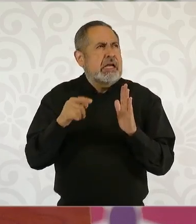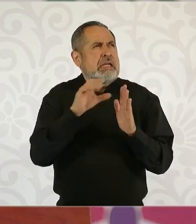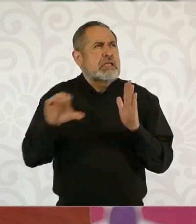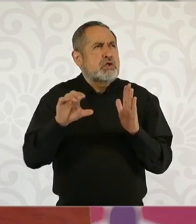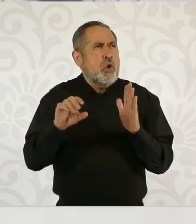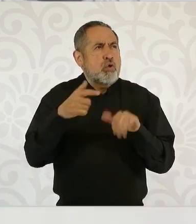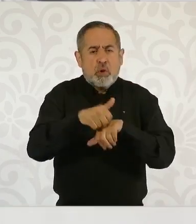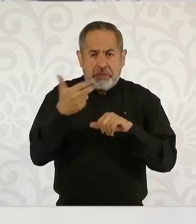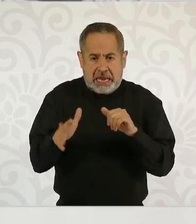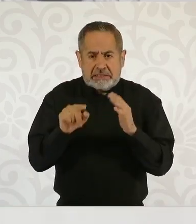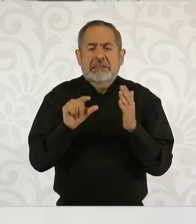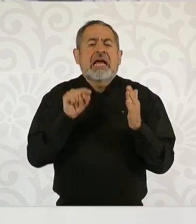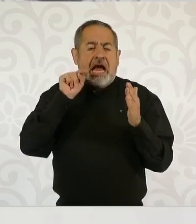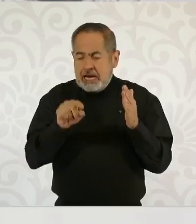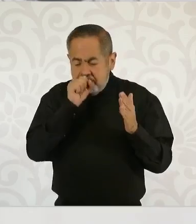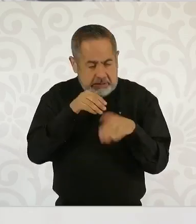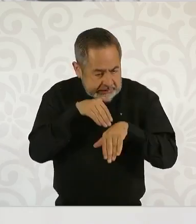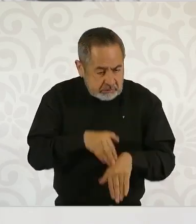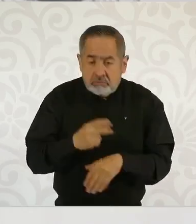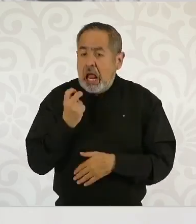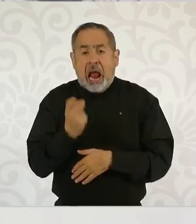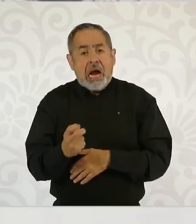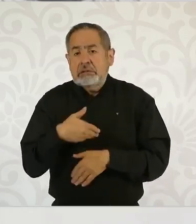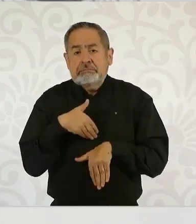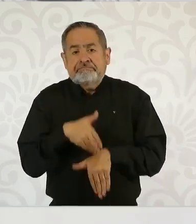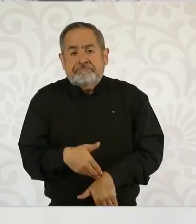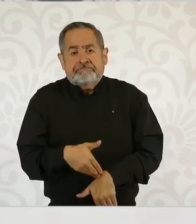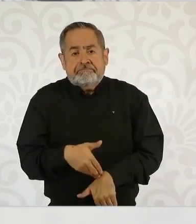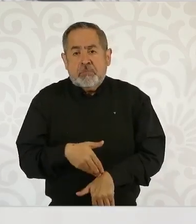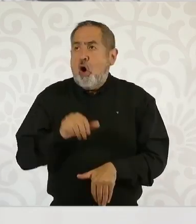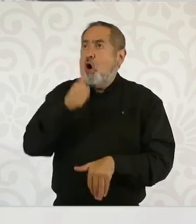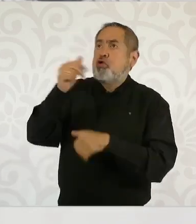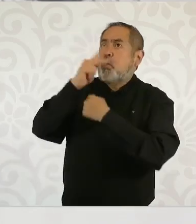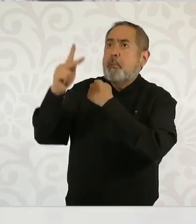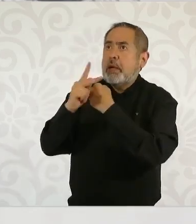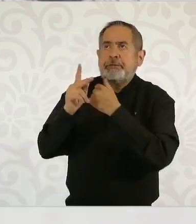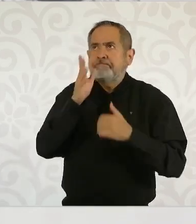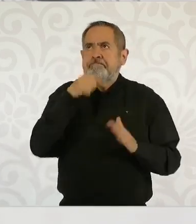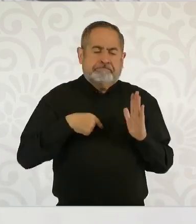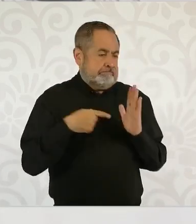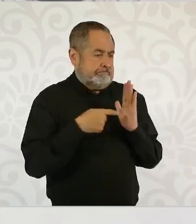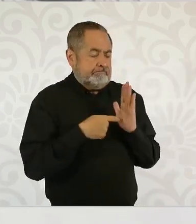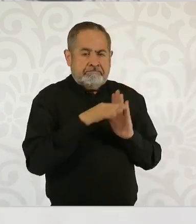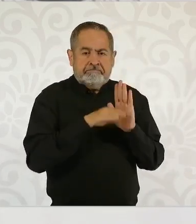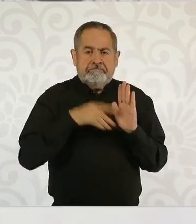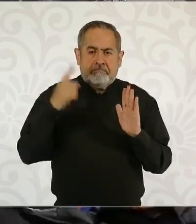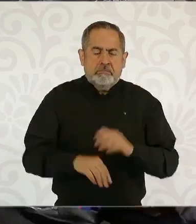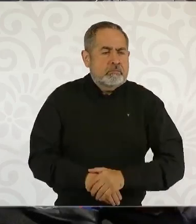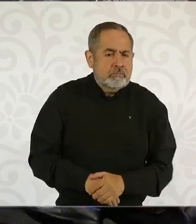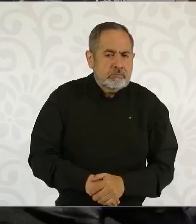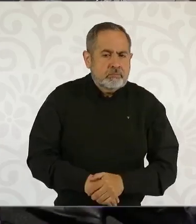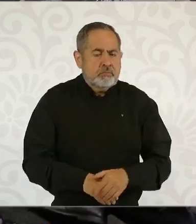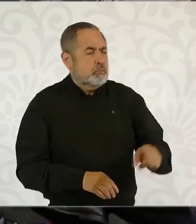10º. Y sobre eso tenemos que nosotros ceñirnos, porque así está marcado en la Constitución. Sí, pero acá